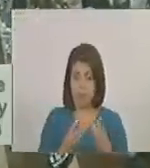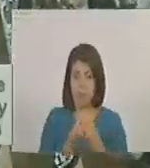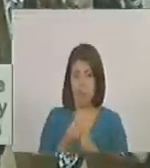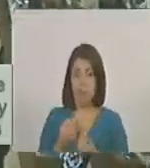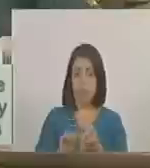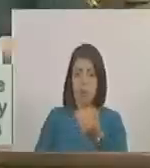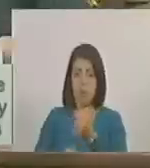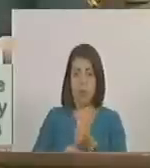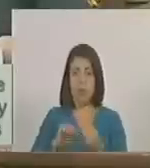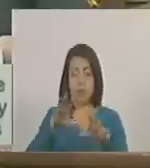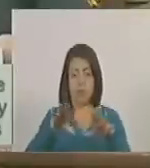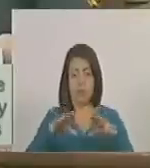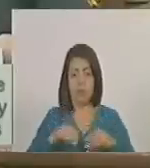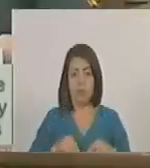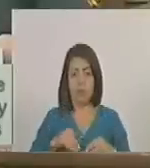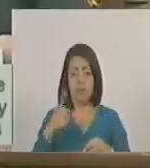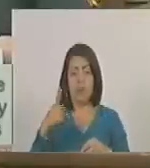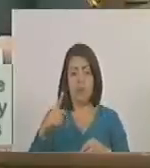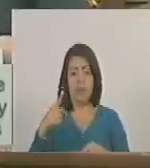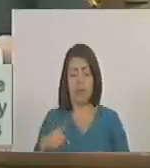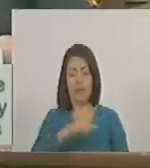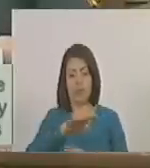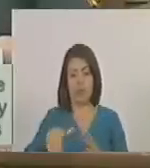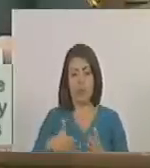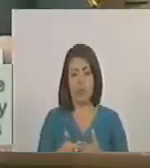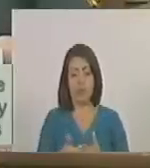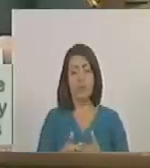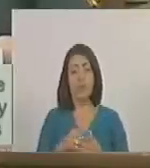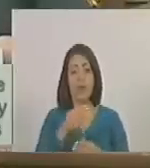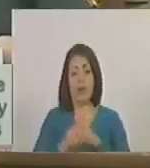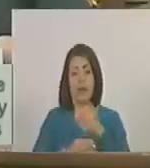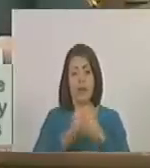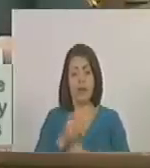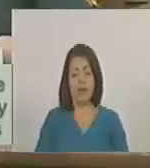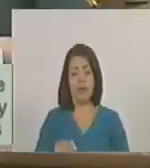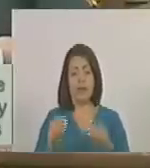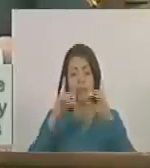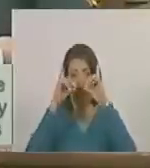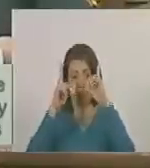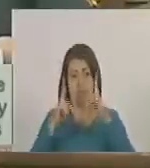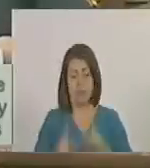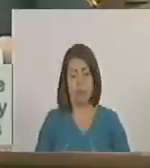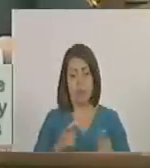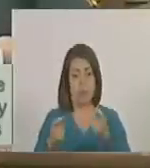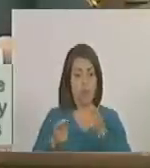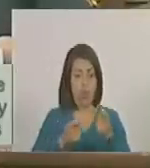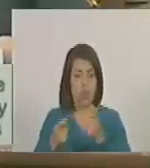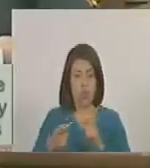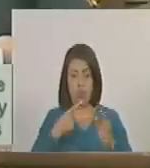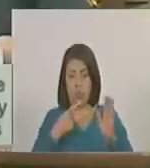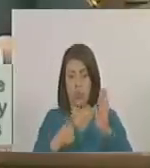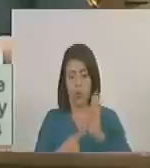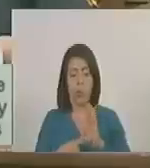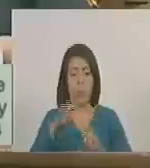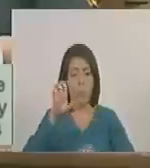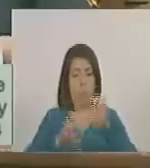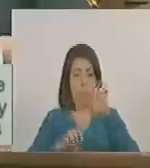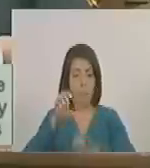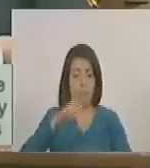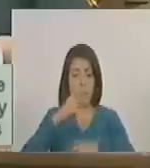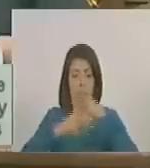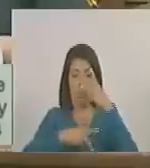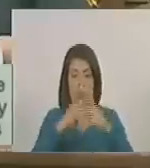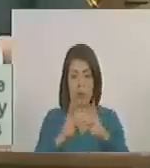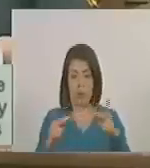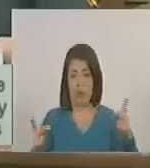afectar derechos e intereses colectivos para la formulación, ejecución, control y evaluación de las políticas públicas